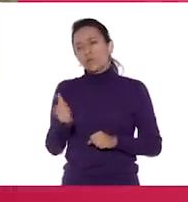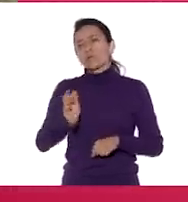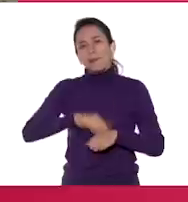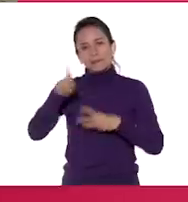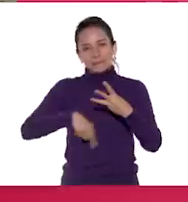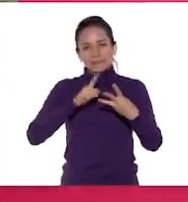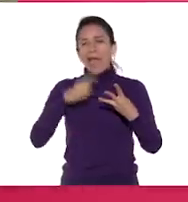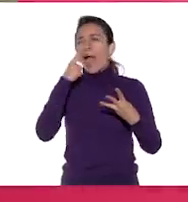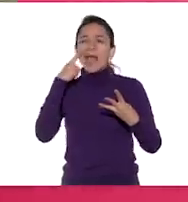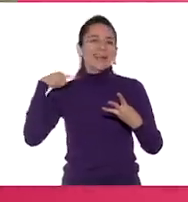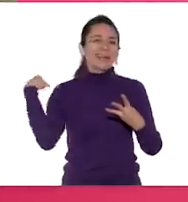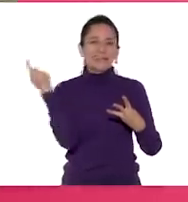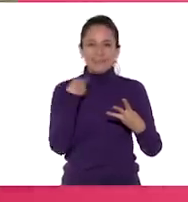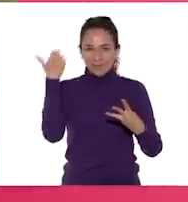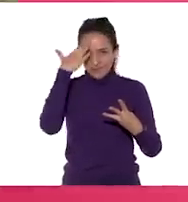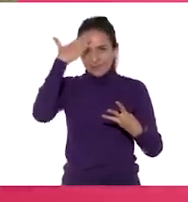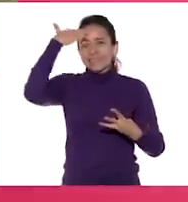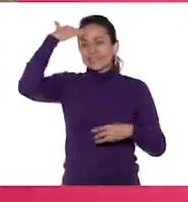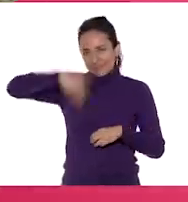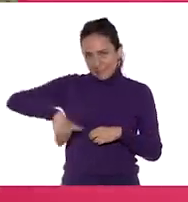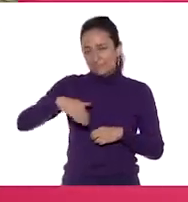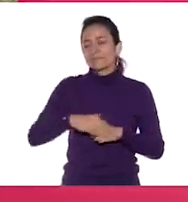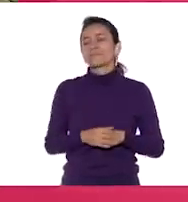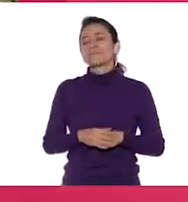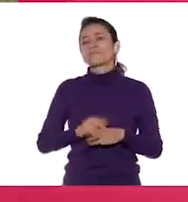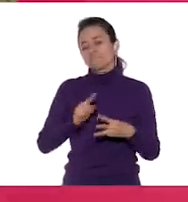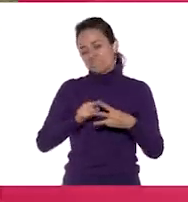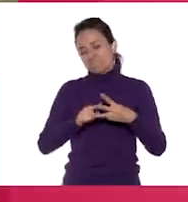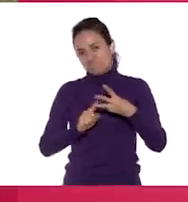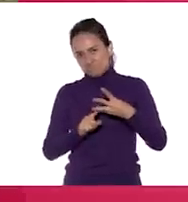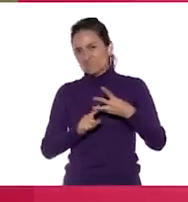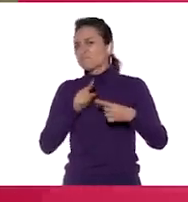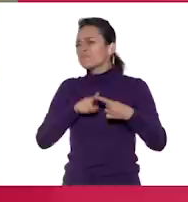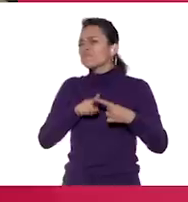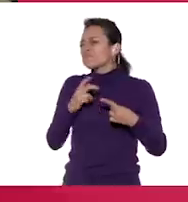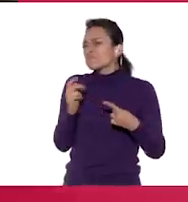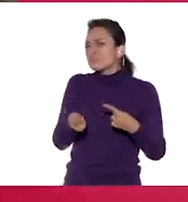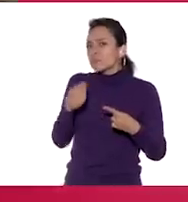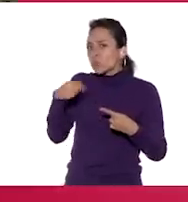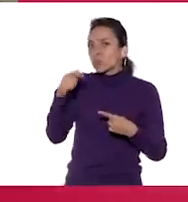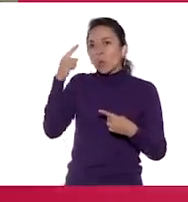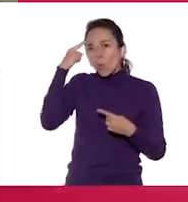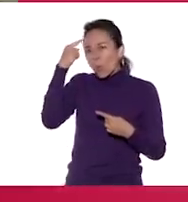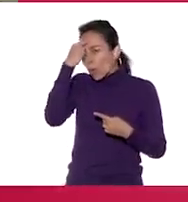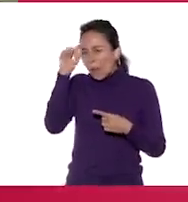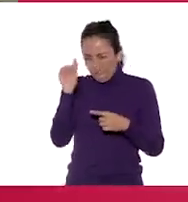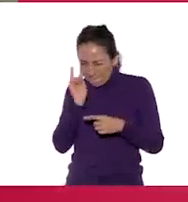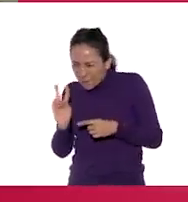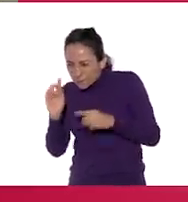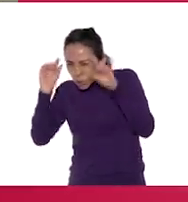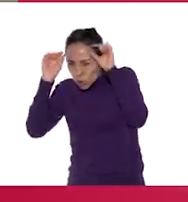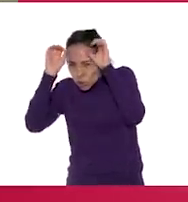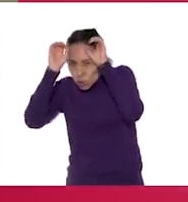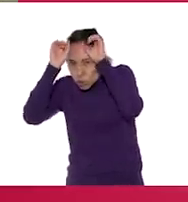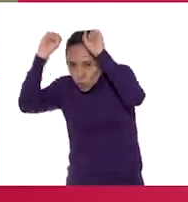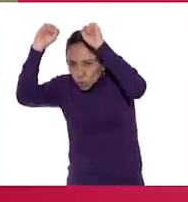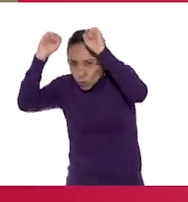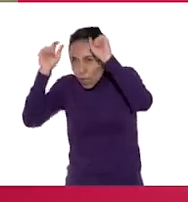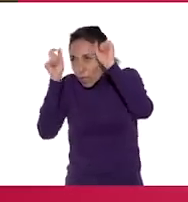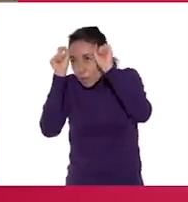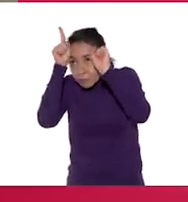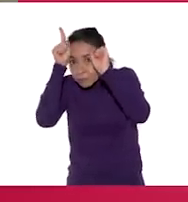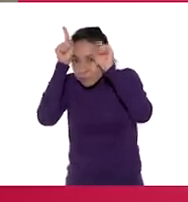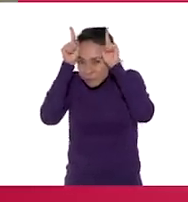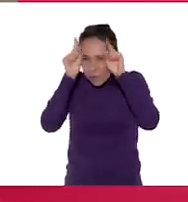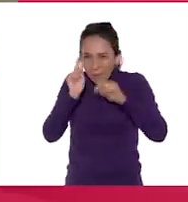que es el Phenosoma cornutum. Se llama modestum por los piquitos, los cuernitos. Son muy pequeños. Las demás